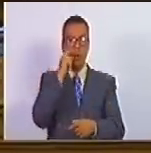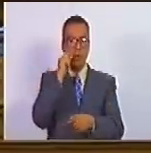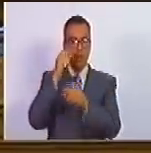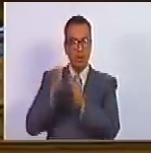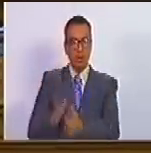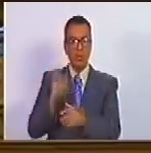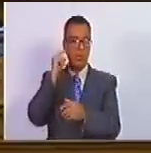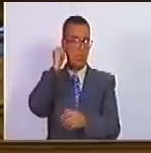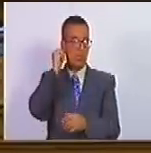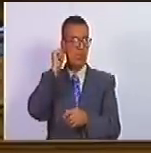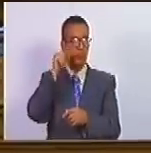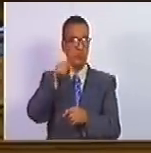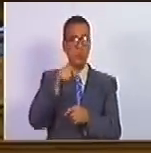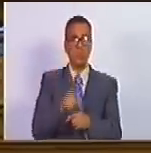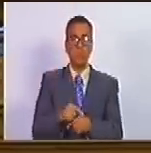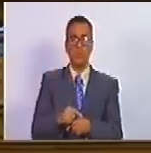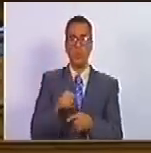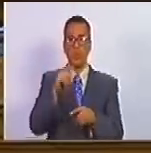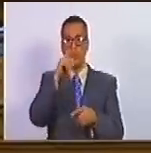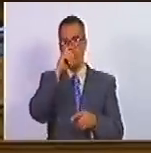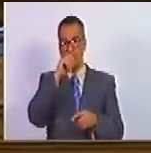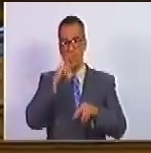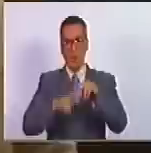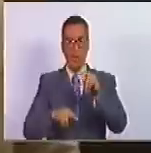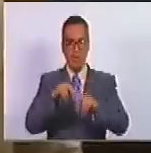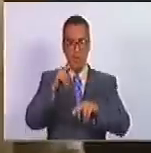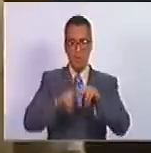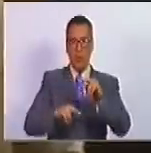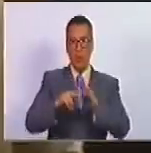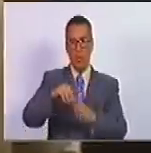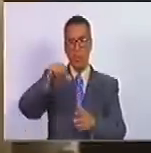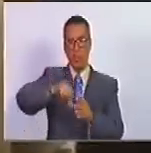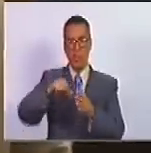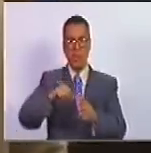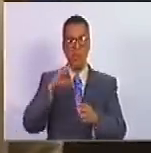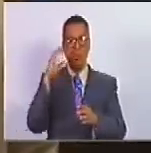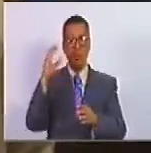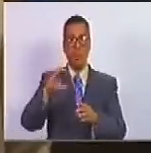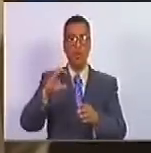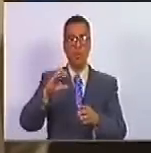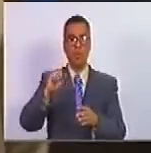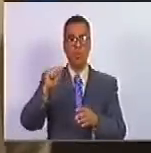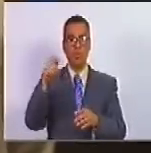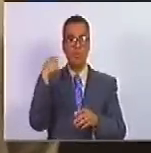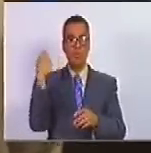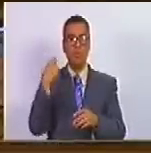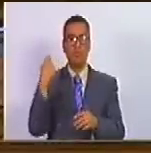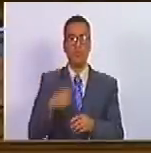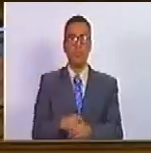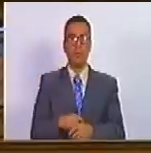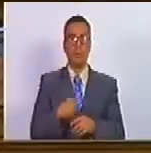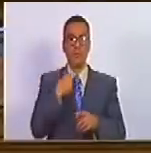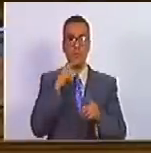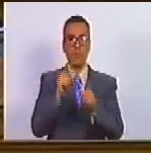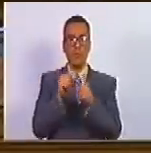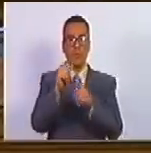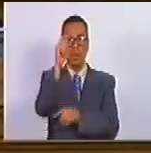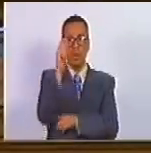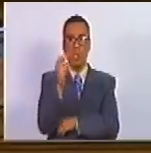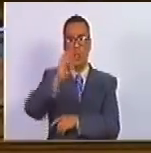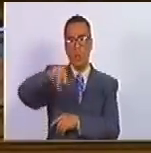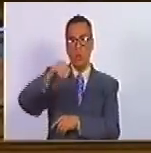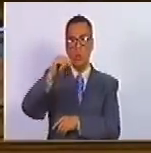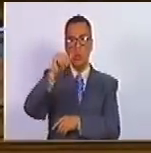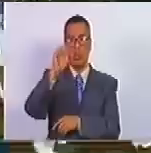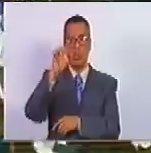apureños en este bicentenario de la creación de la provincia del estado de Apure. Dejemos el derecho de palabra al diputado José